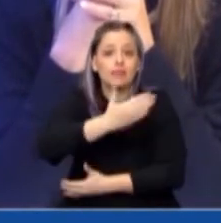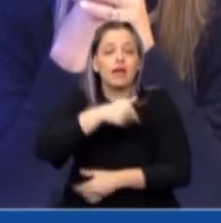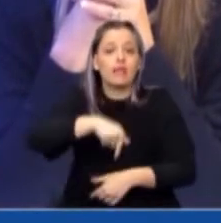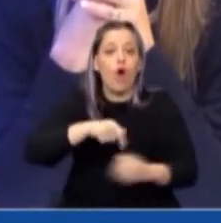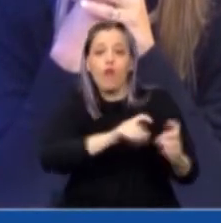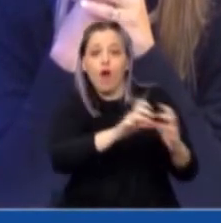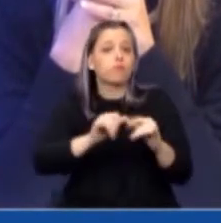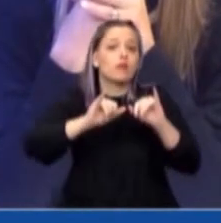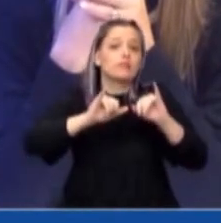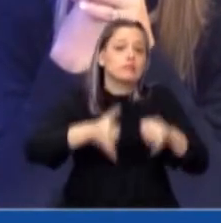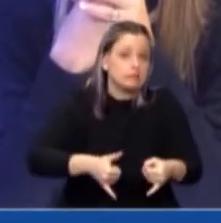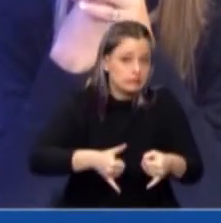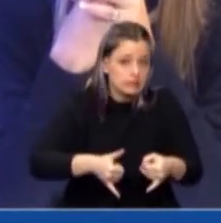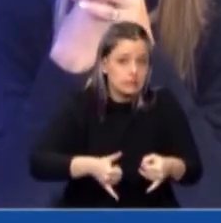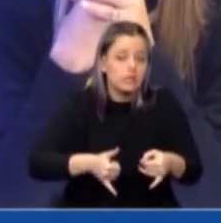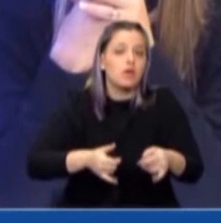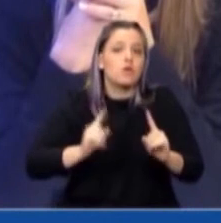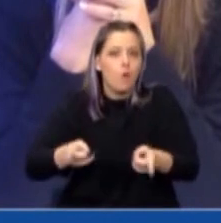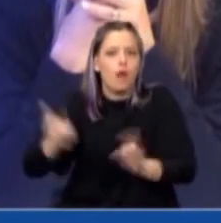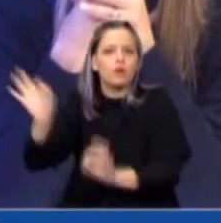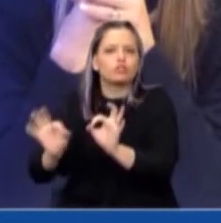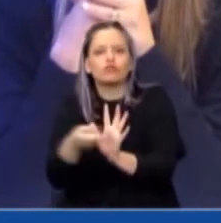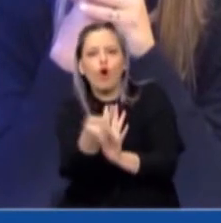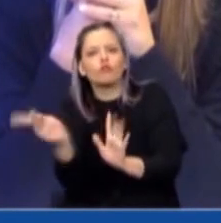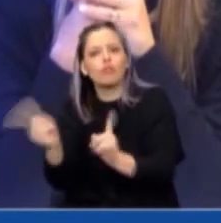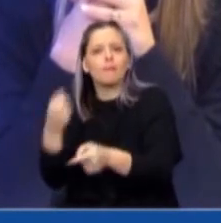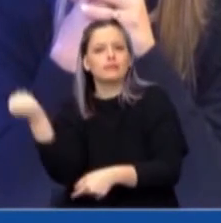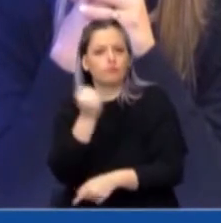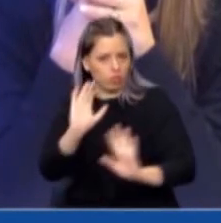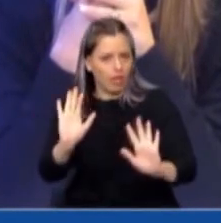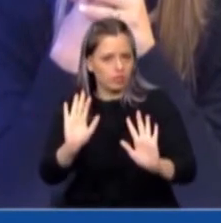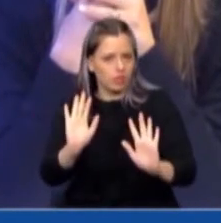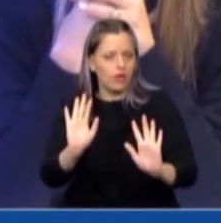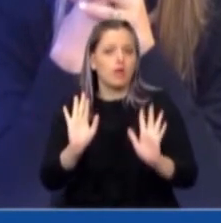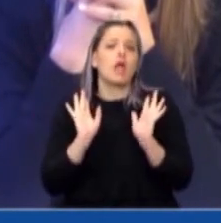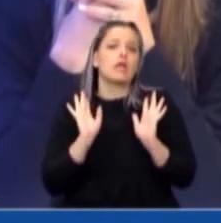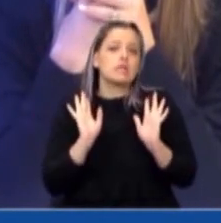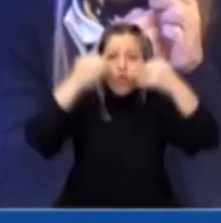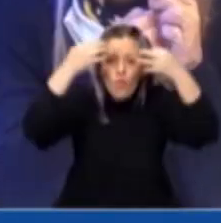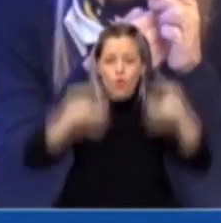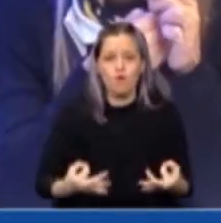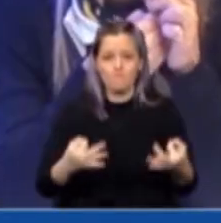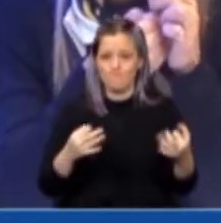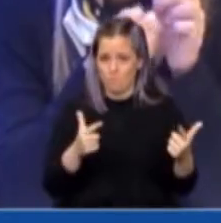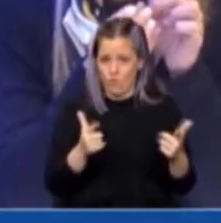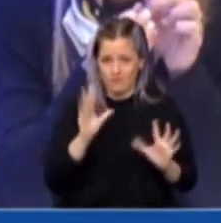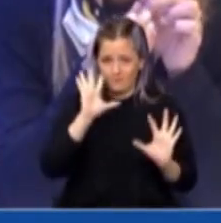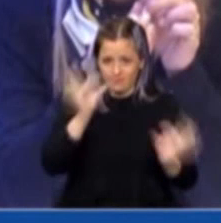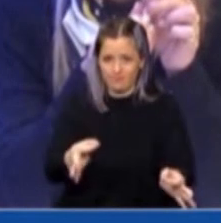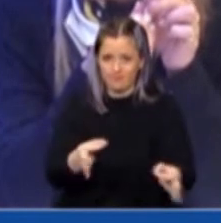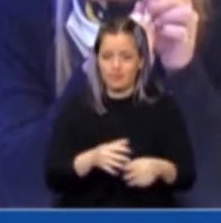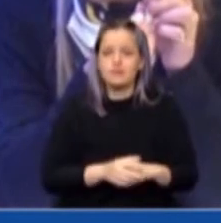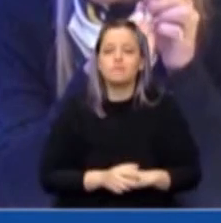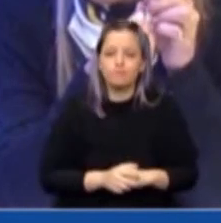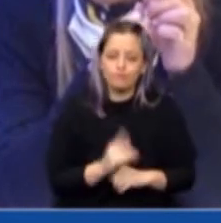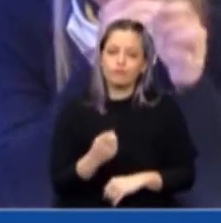accesibilidad de espacios públicos, la capacitación y formación obligatoria en discapacidad. Nosotros sí creemos que, como